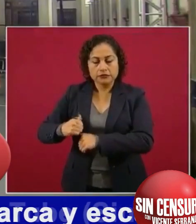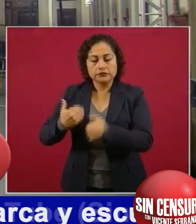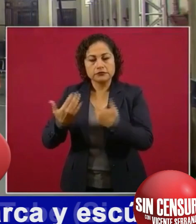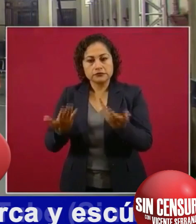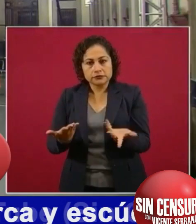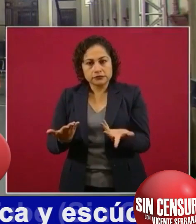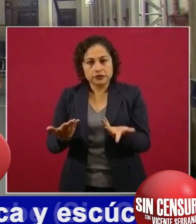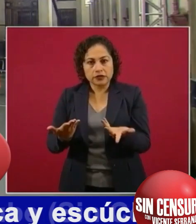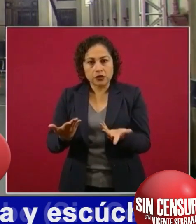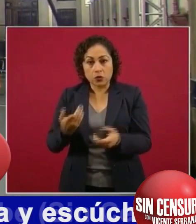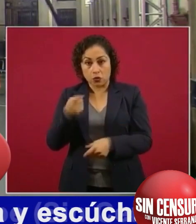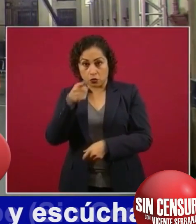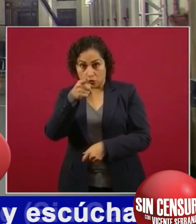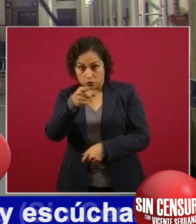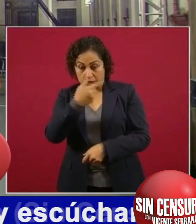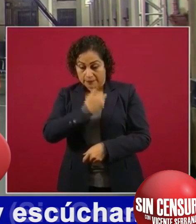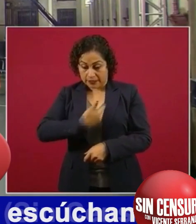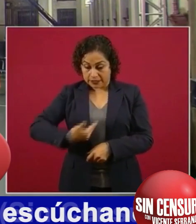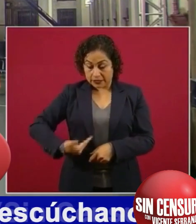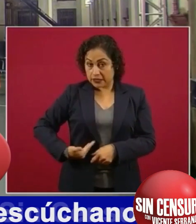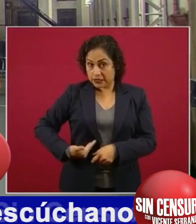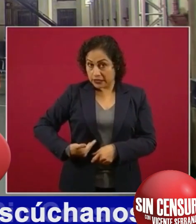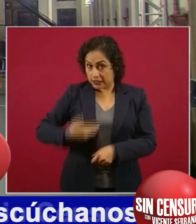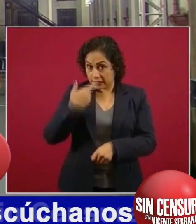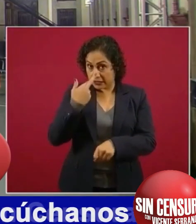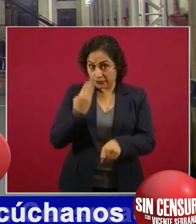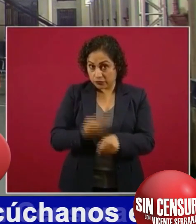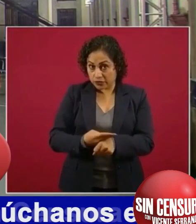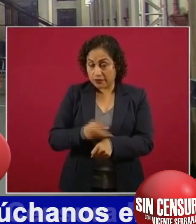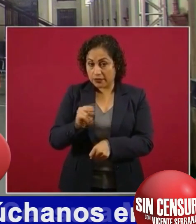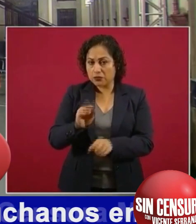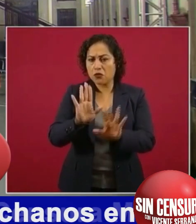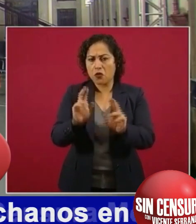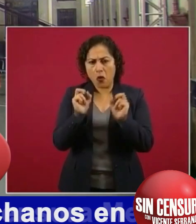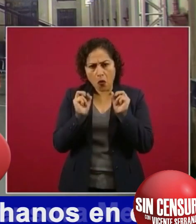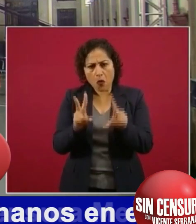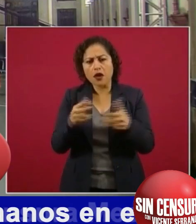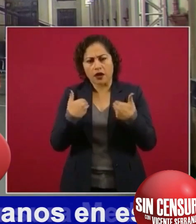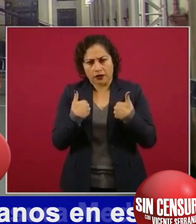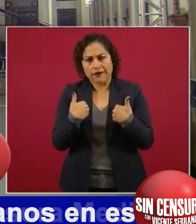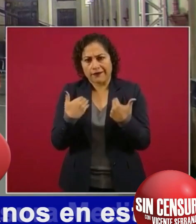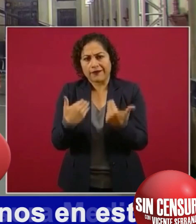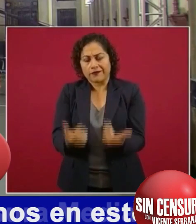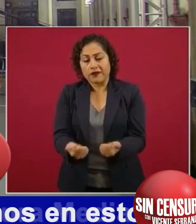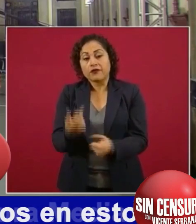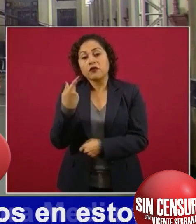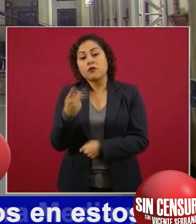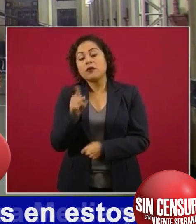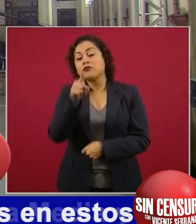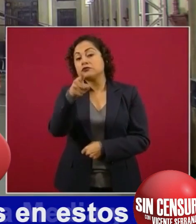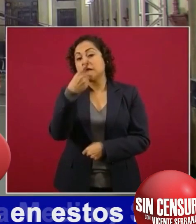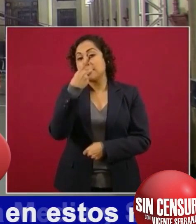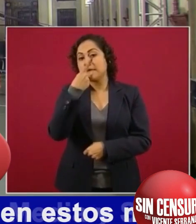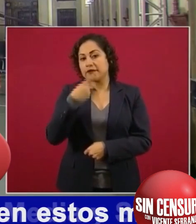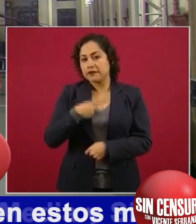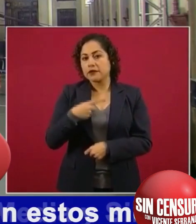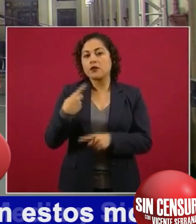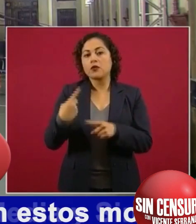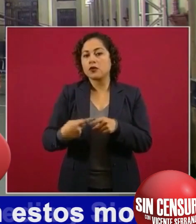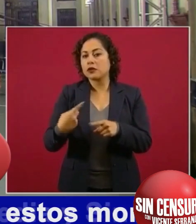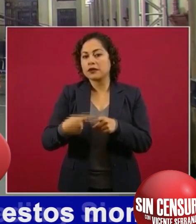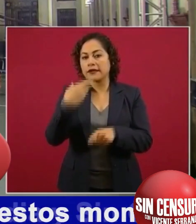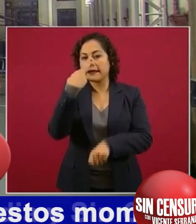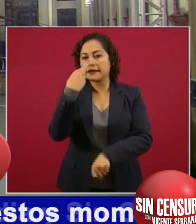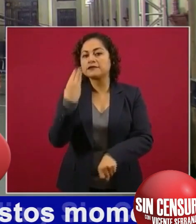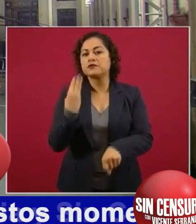no les correspondía al Ejecutivo, y en parte está bien, pero también me dijo que sí hay una responsabilidad de